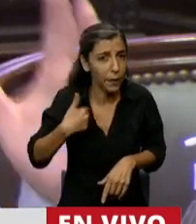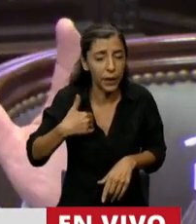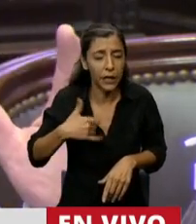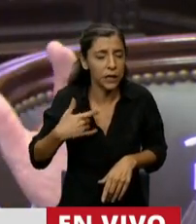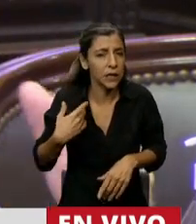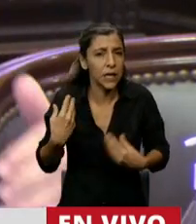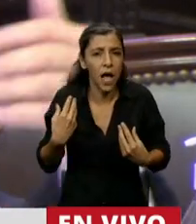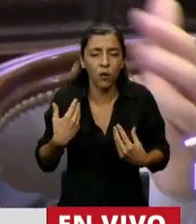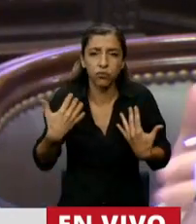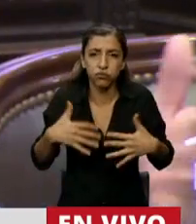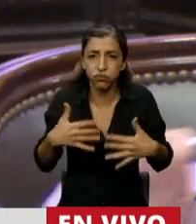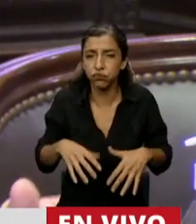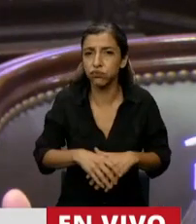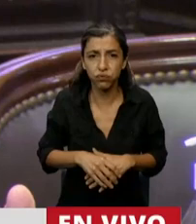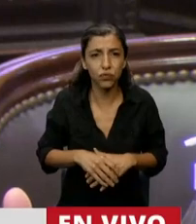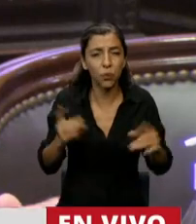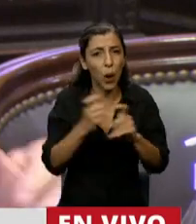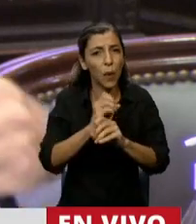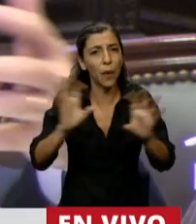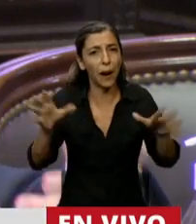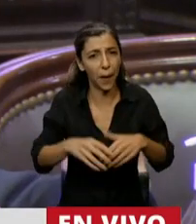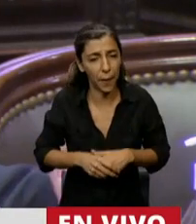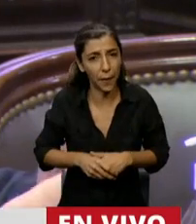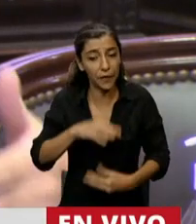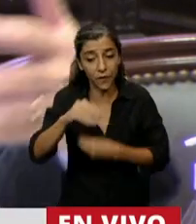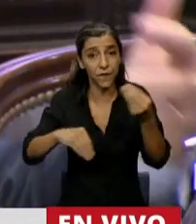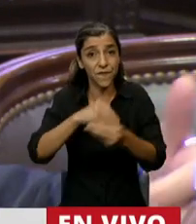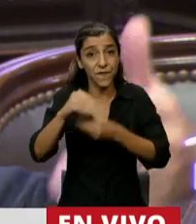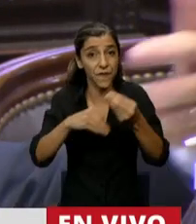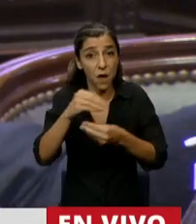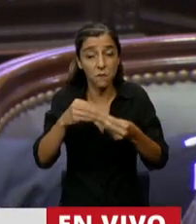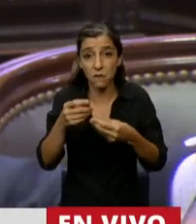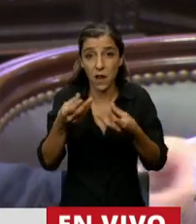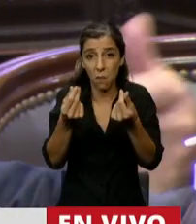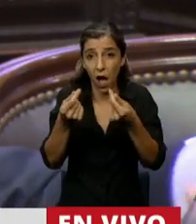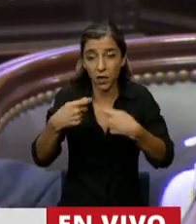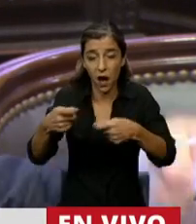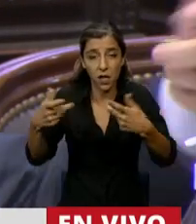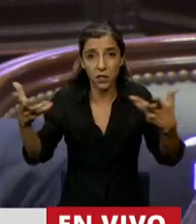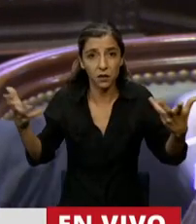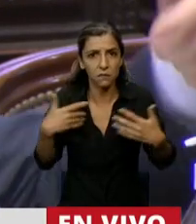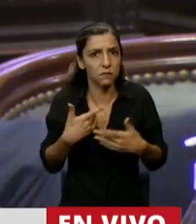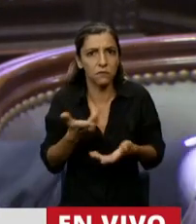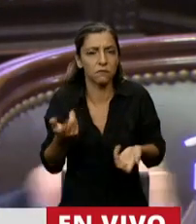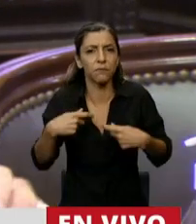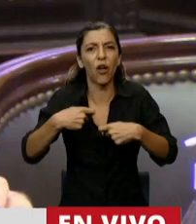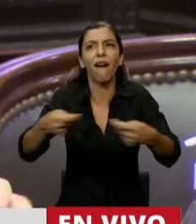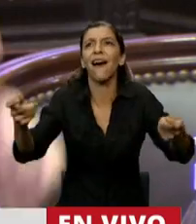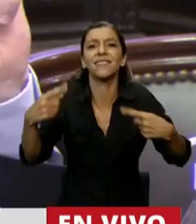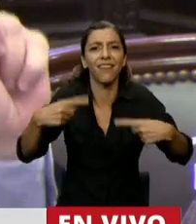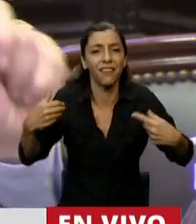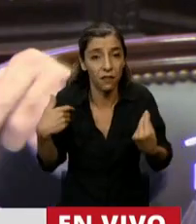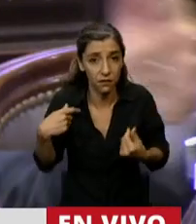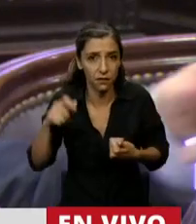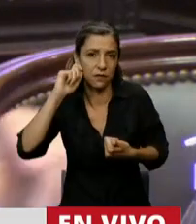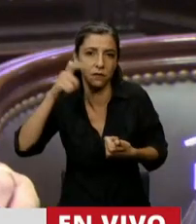los egresos de las economías de la familia. Cuando se dispone sobre la manera en que se van a cobrar los servicios del gas, de la electricidad, ya